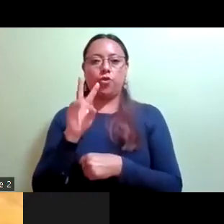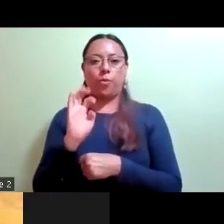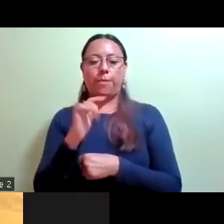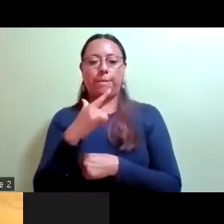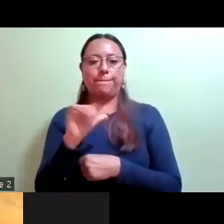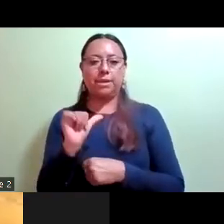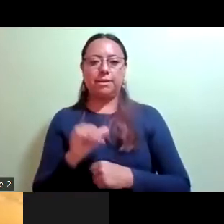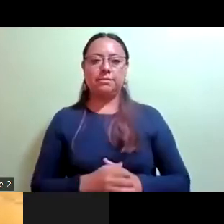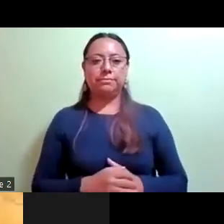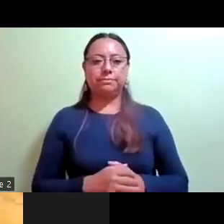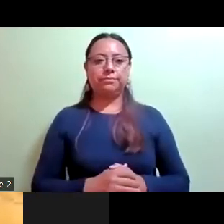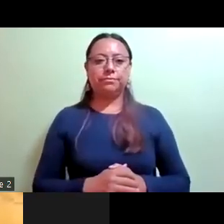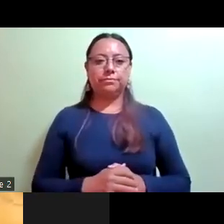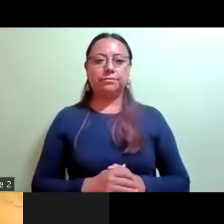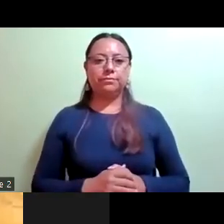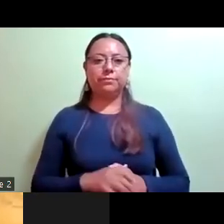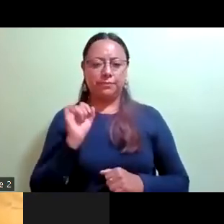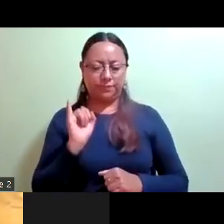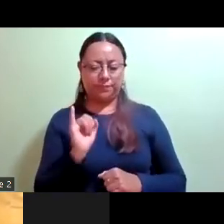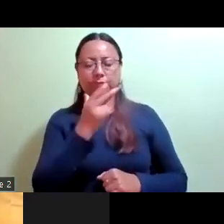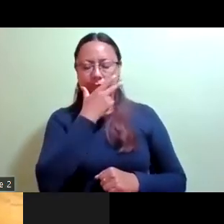Sí, presidente.